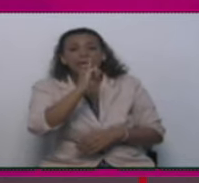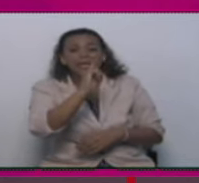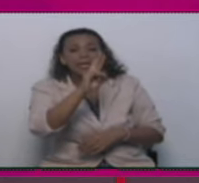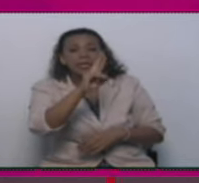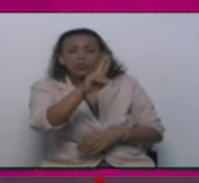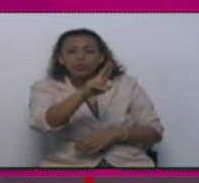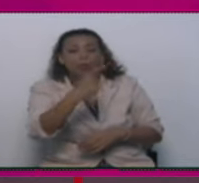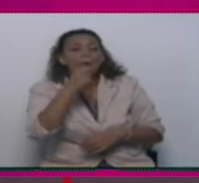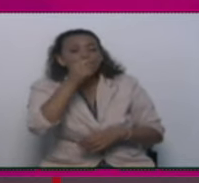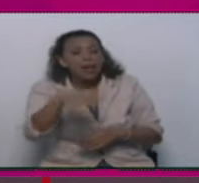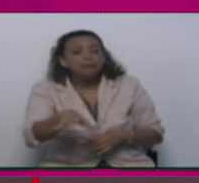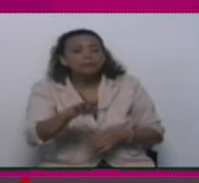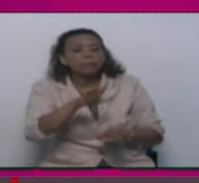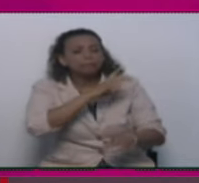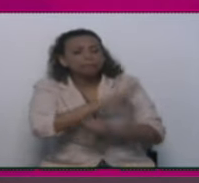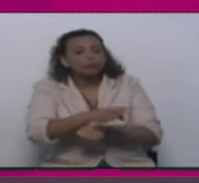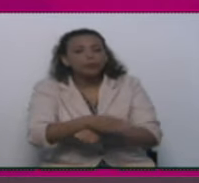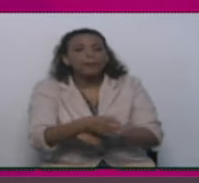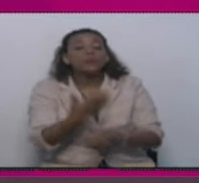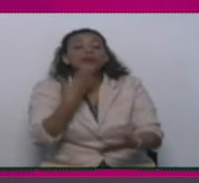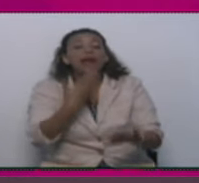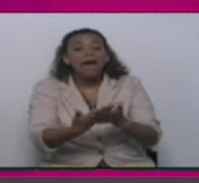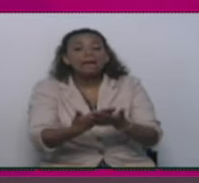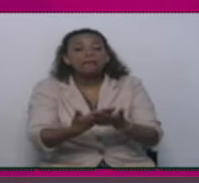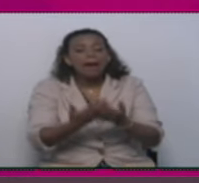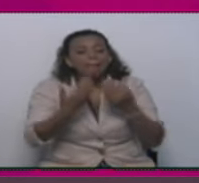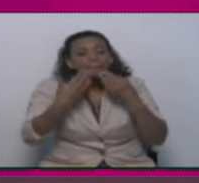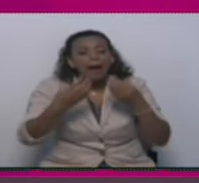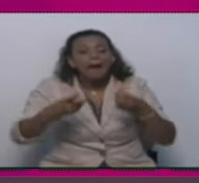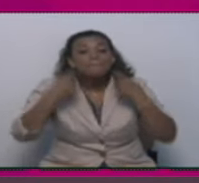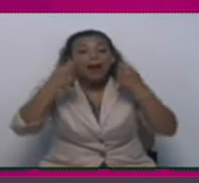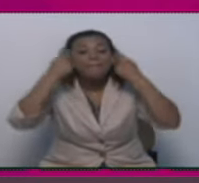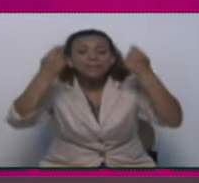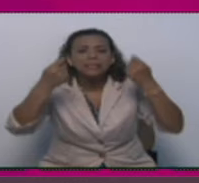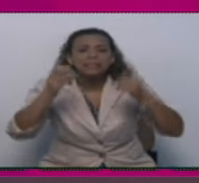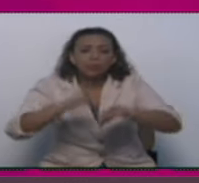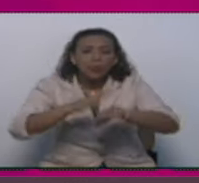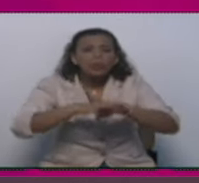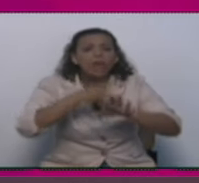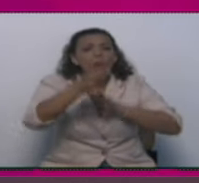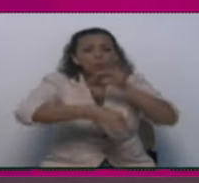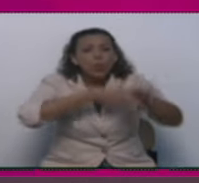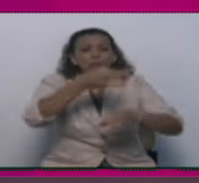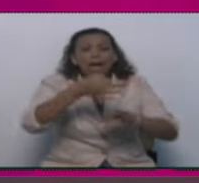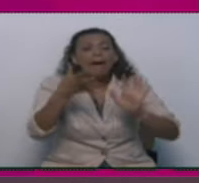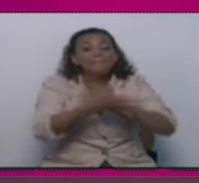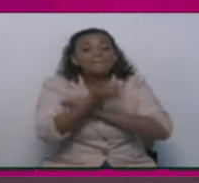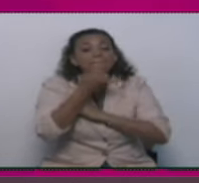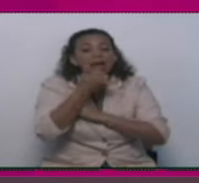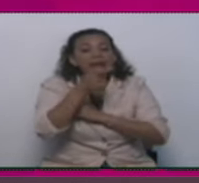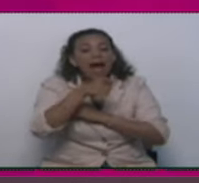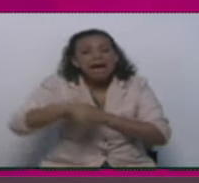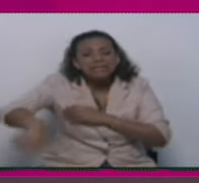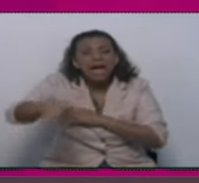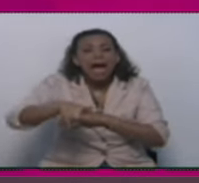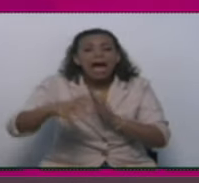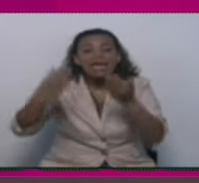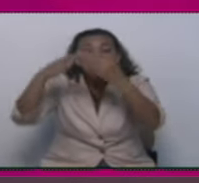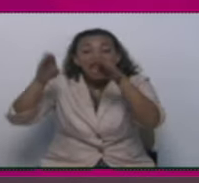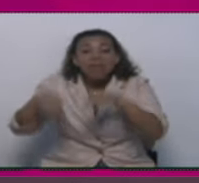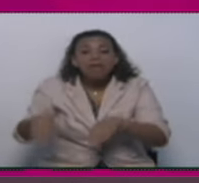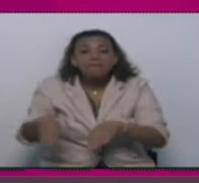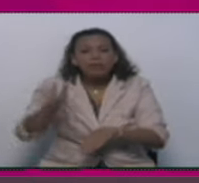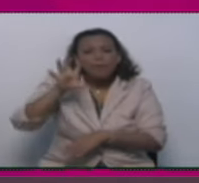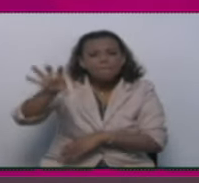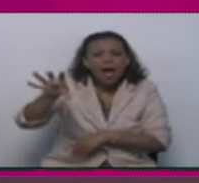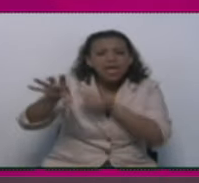para darnos la palabra, para recibirnos aquí, para hablar de lo que está pasando en Líbano, este